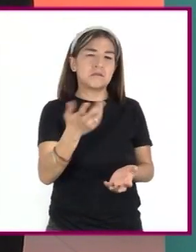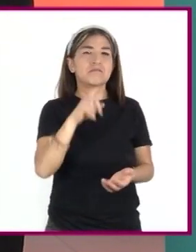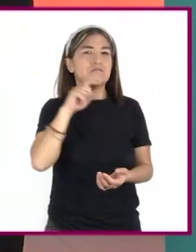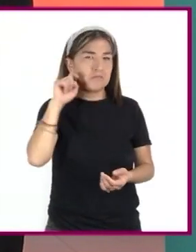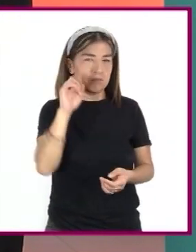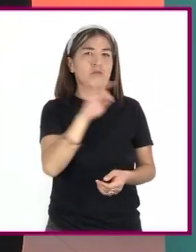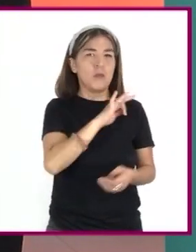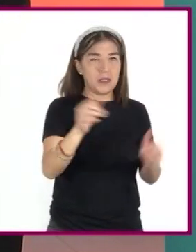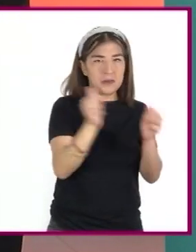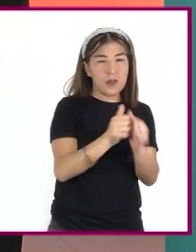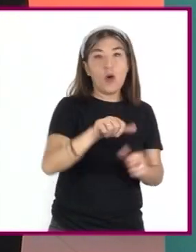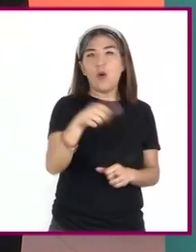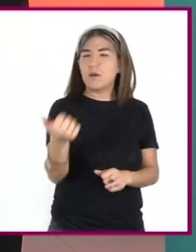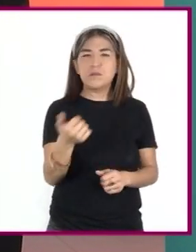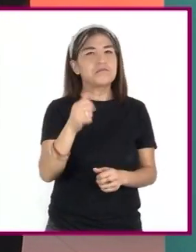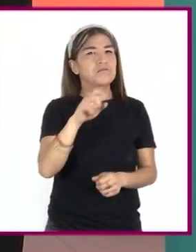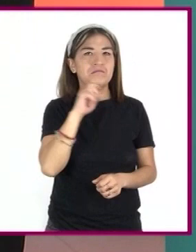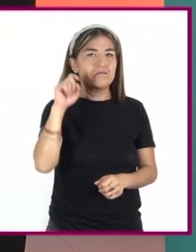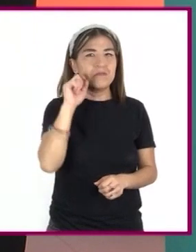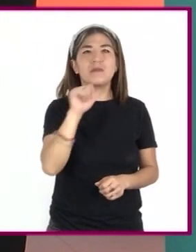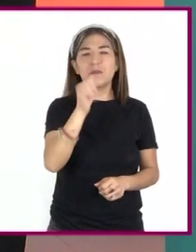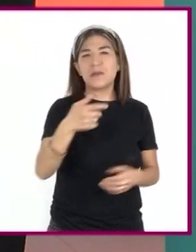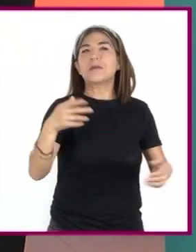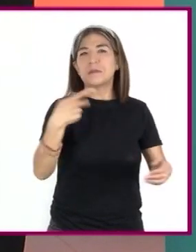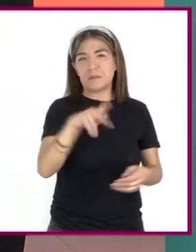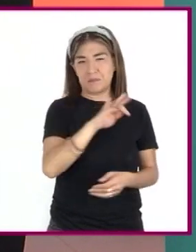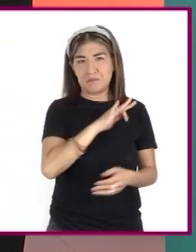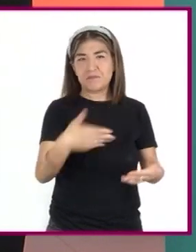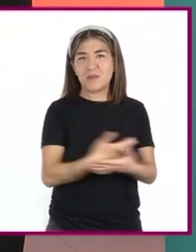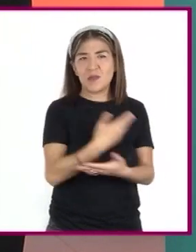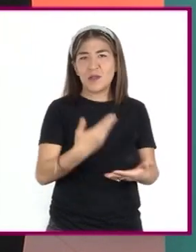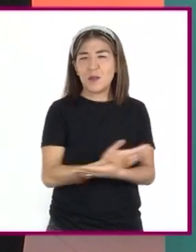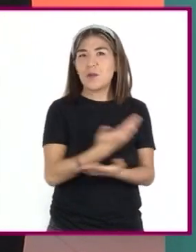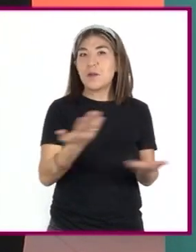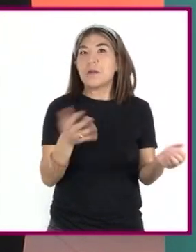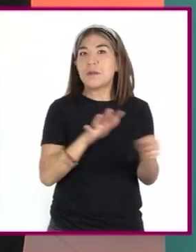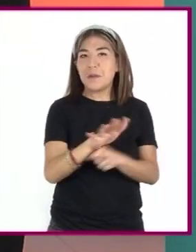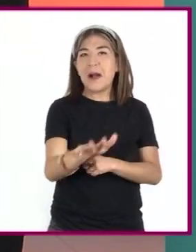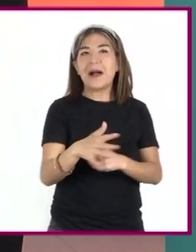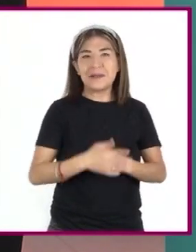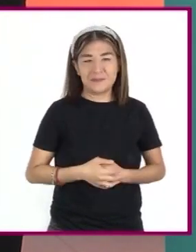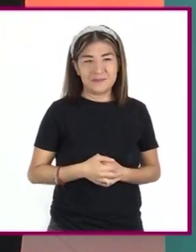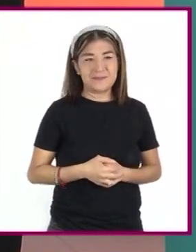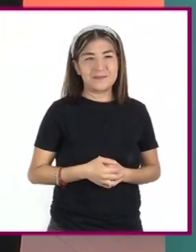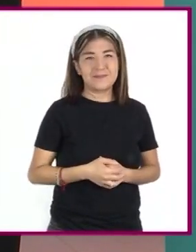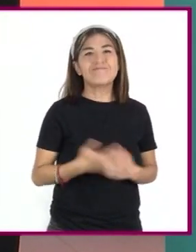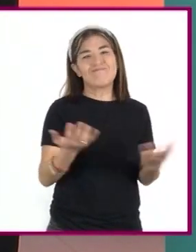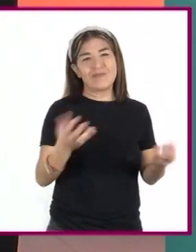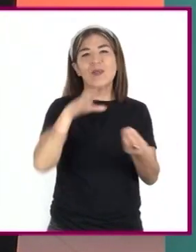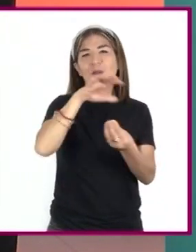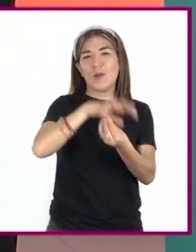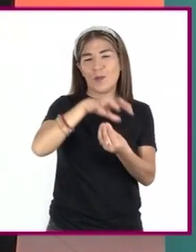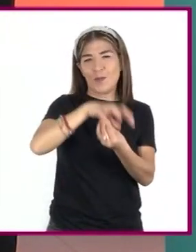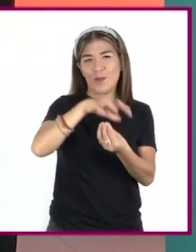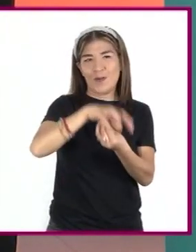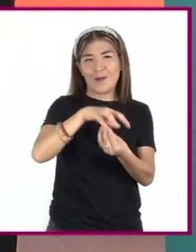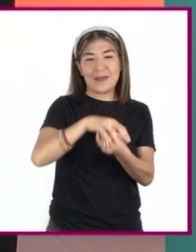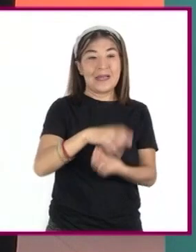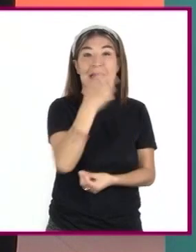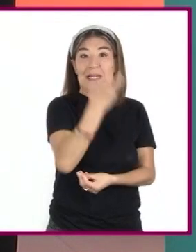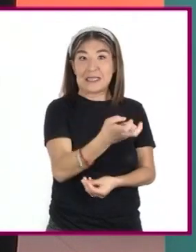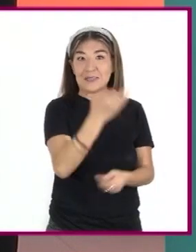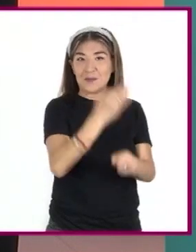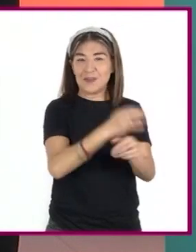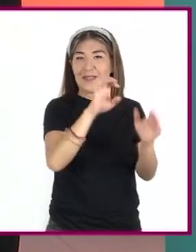asexuales. ¿Saben de qué organismo se trata? Claro, de los hongos, como en este